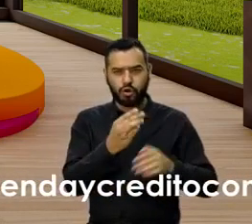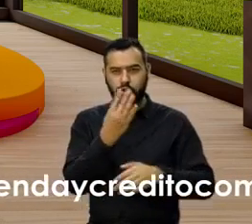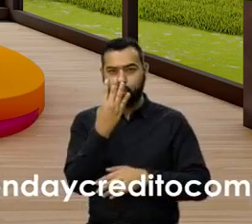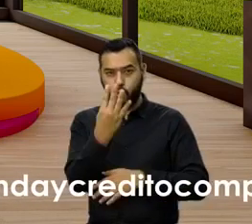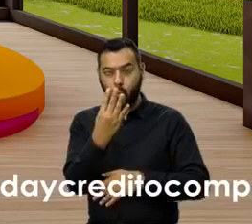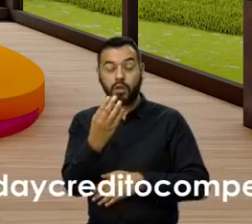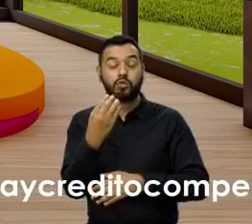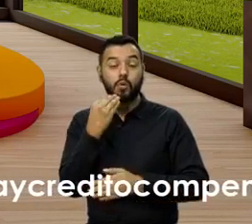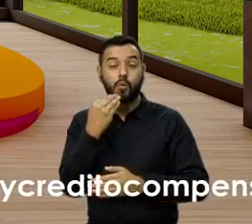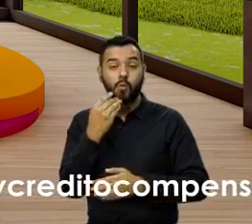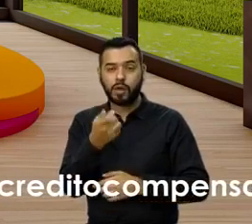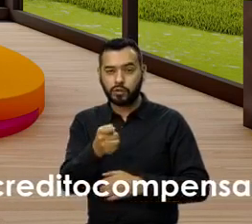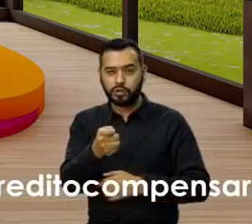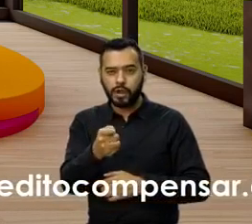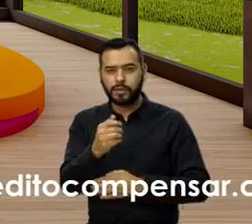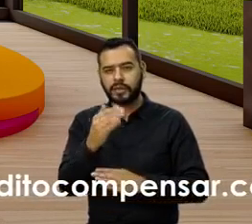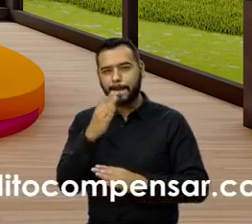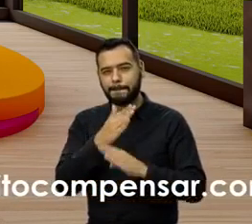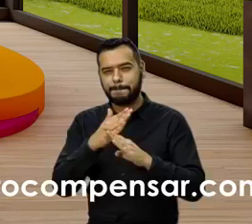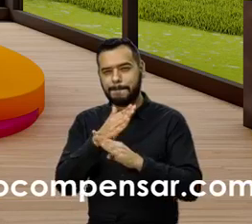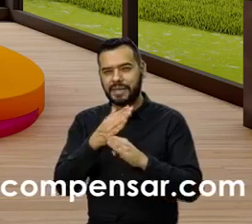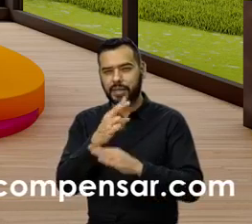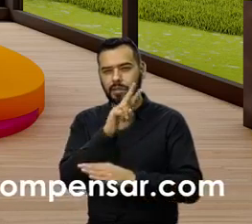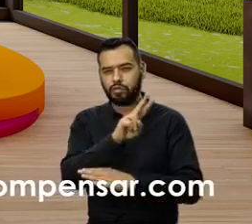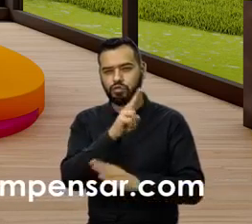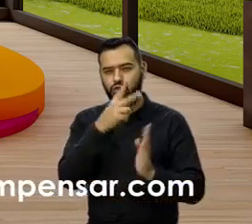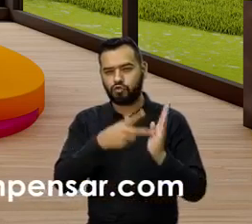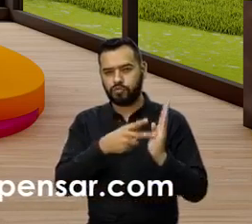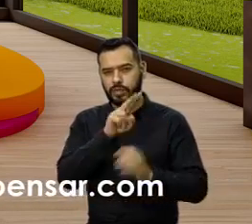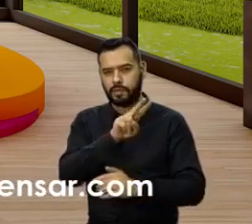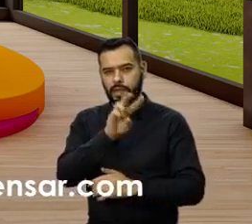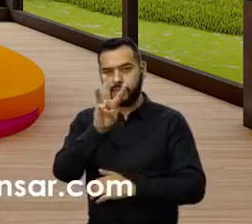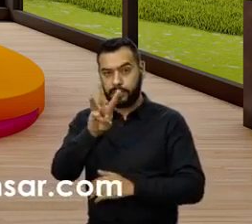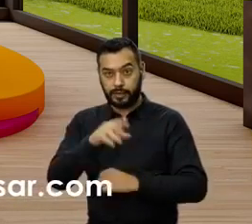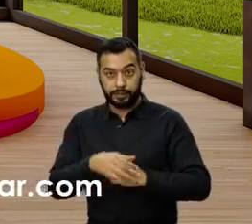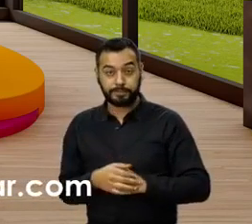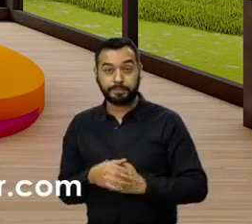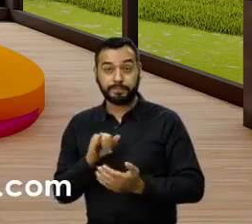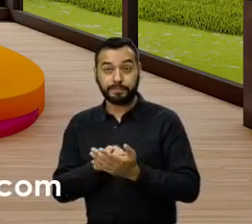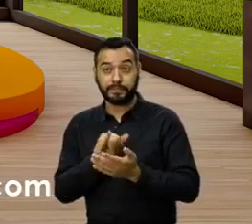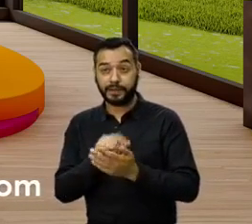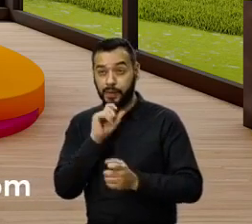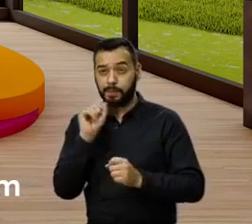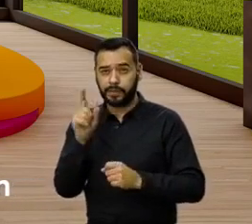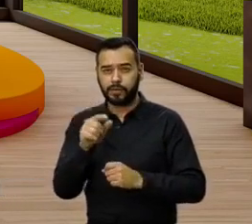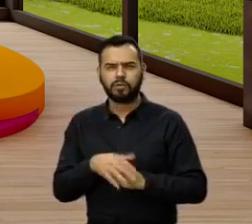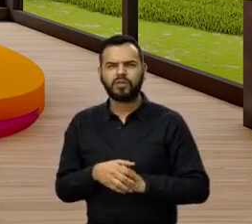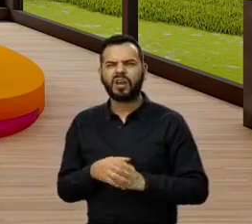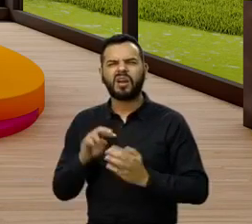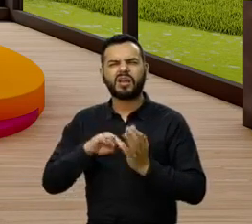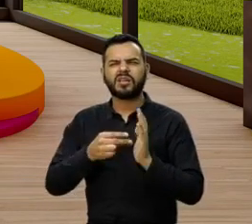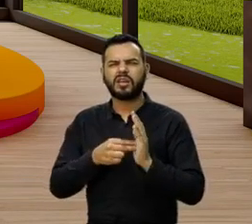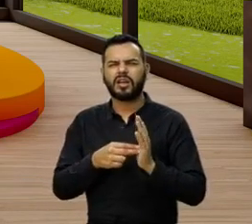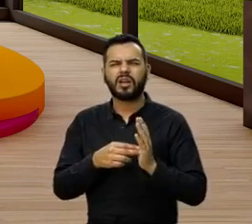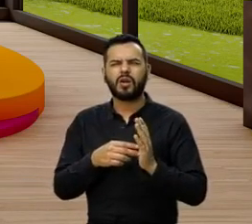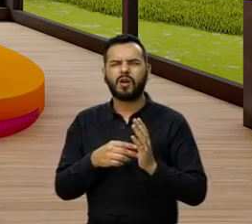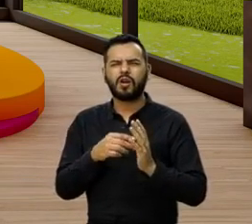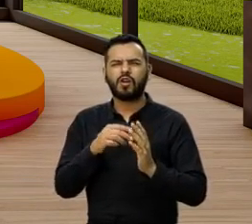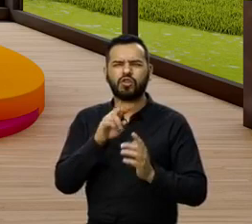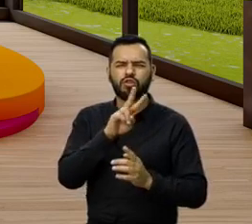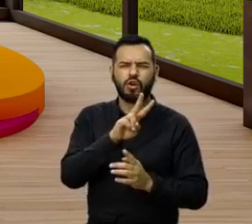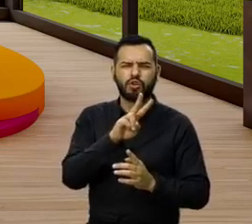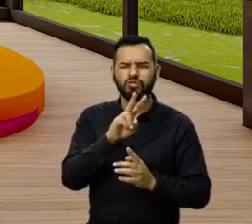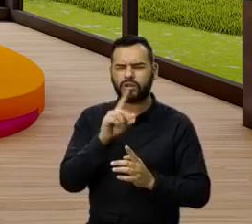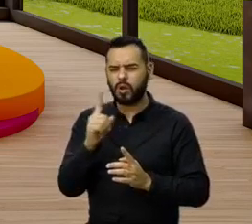están para entregar en mediados de 2023 muy bien aquí viene la pregunta también interesante que significa parqueadero